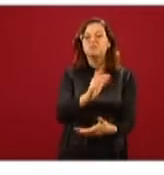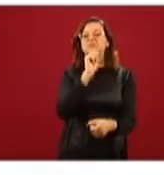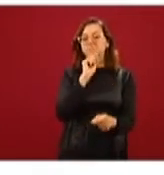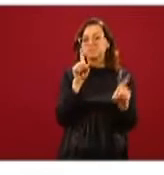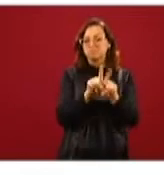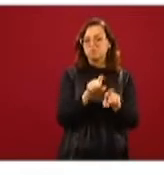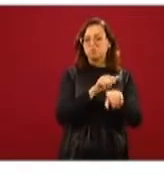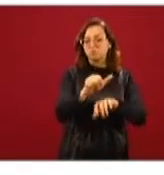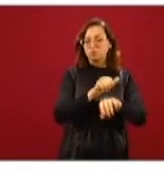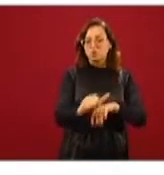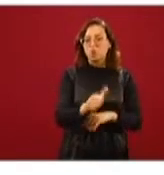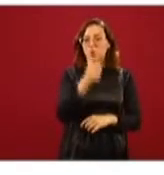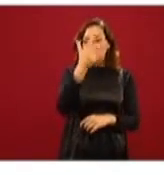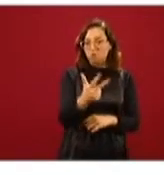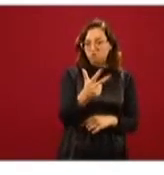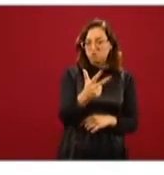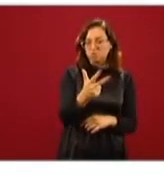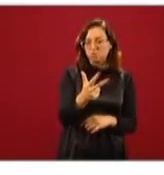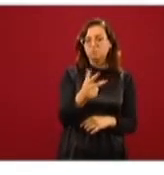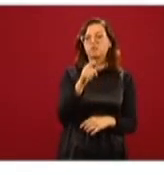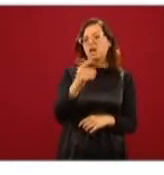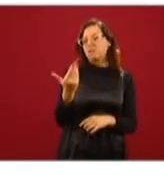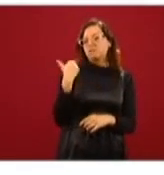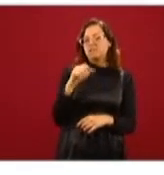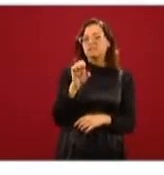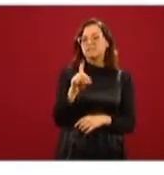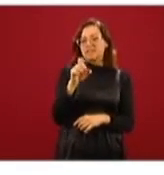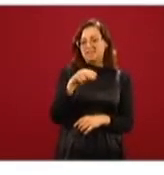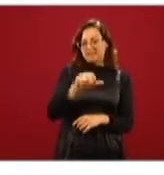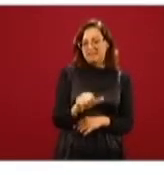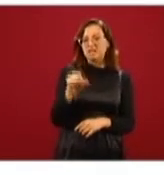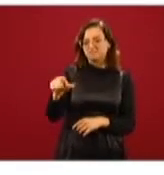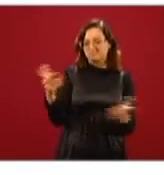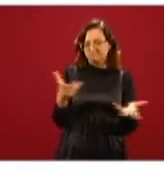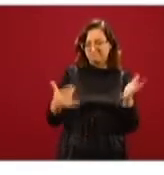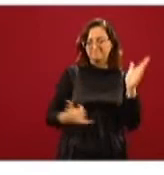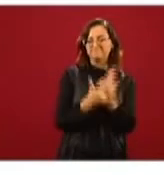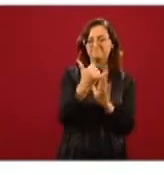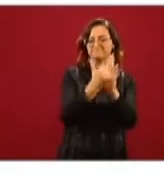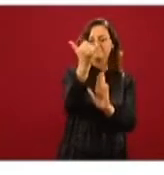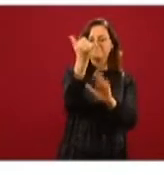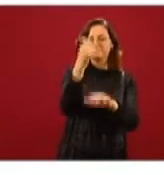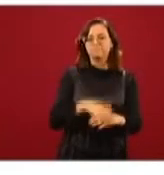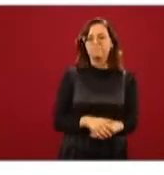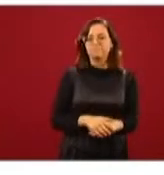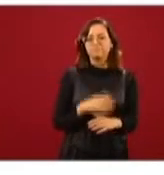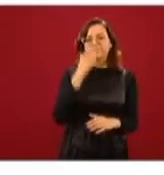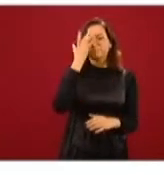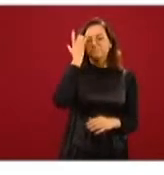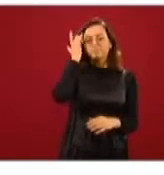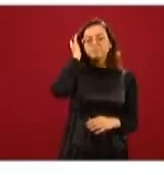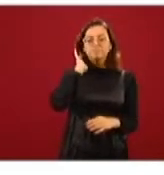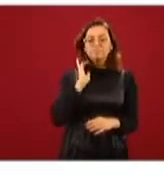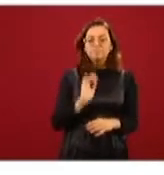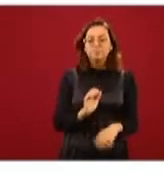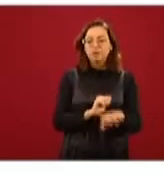número 8 y es el que comentó la Secretaría de Defensa y va a llevar a cabo la Secretaría de Defensa Nacional. El número 6 es